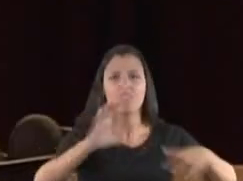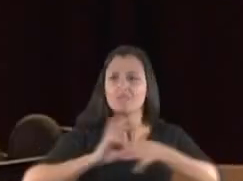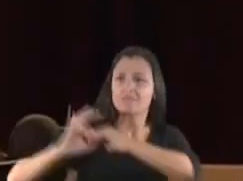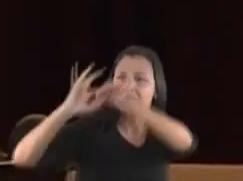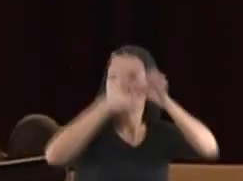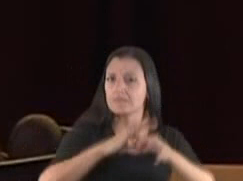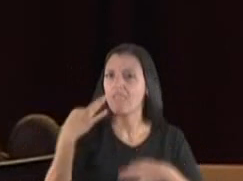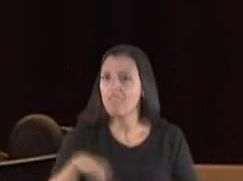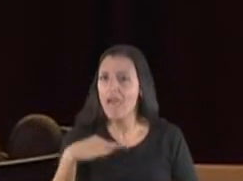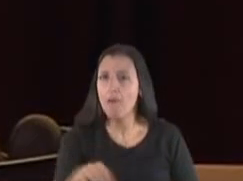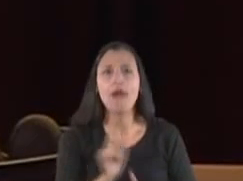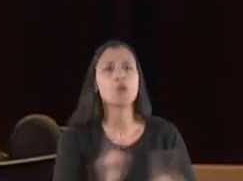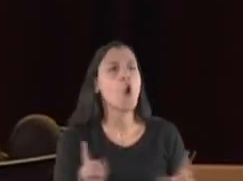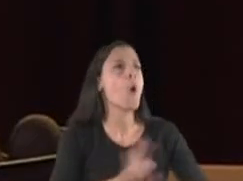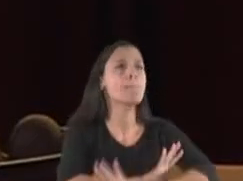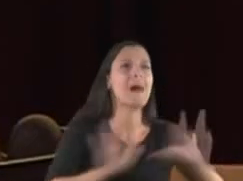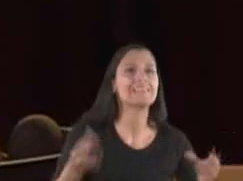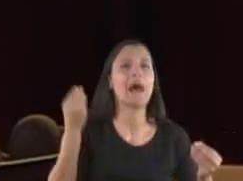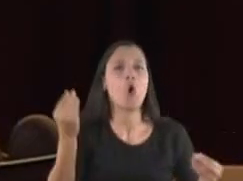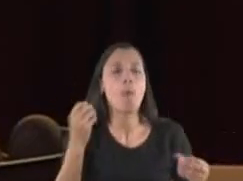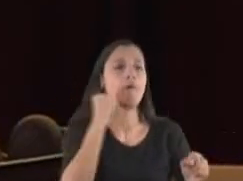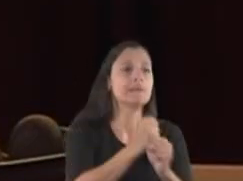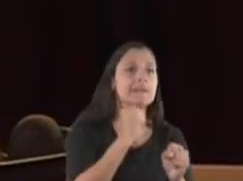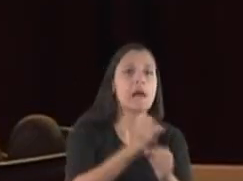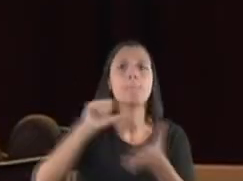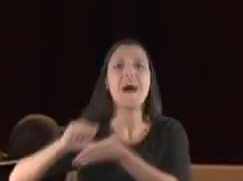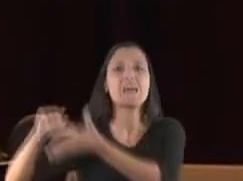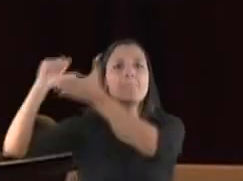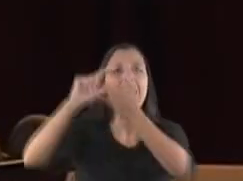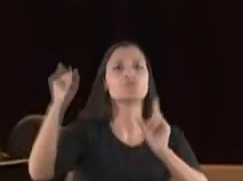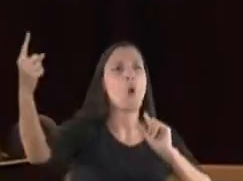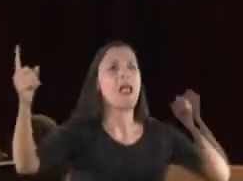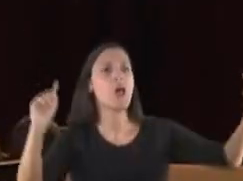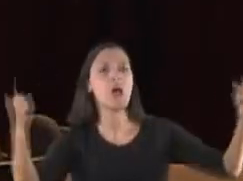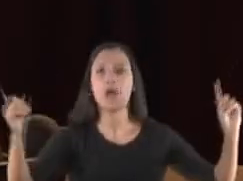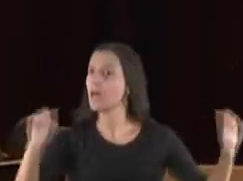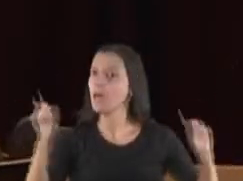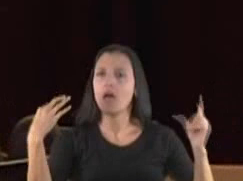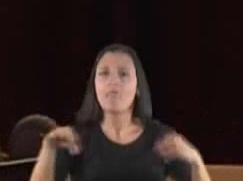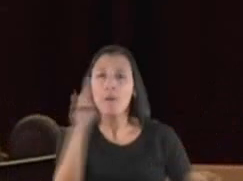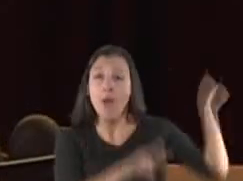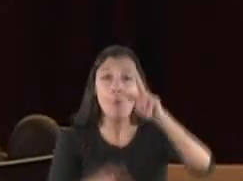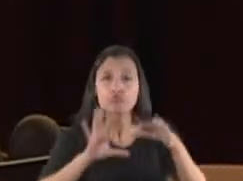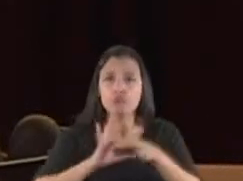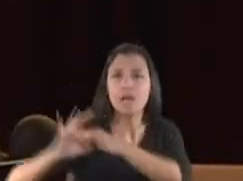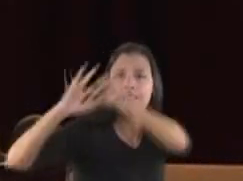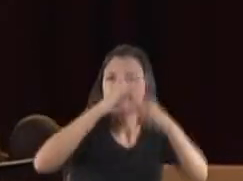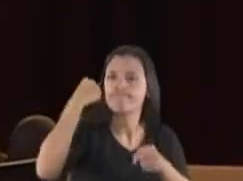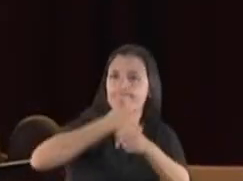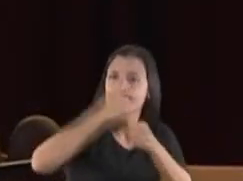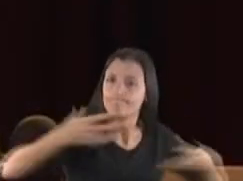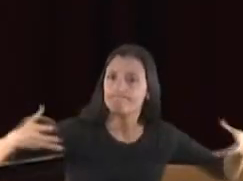Ya no ver qué hacemos desde cada uno de nuestros países, porque todo lo que hagamos